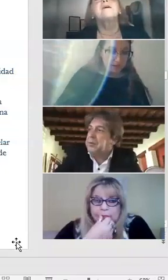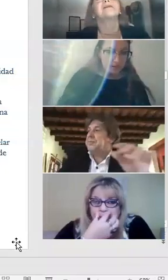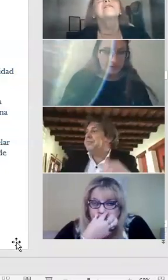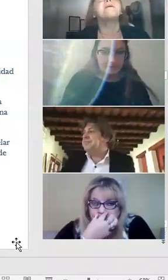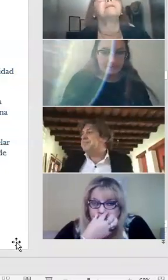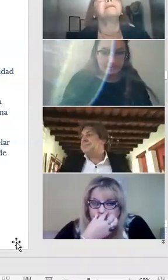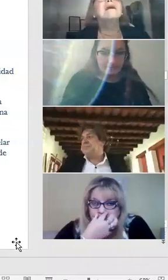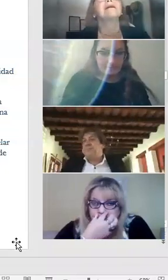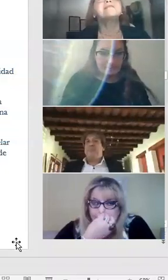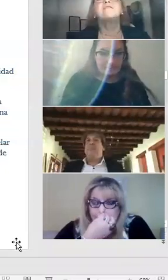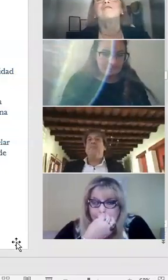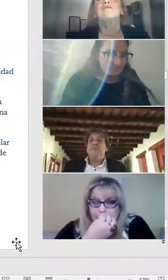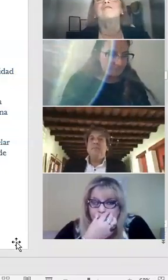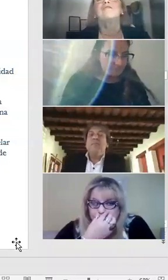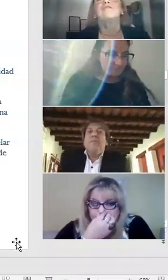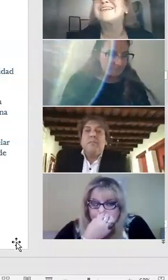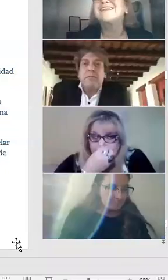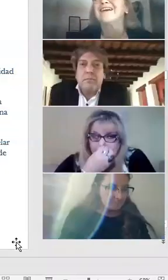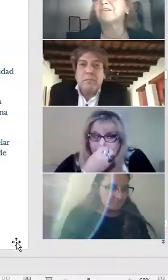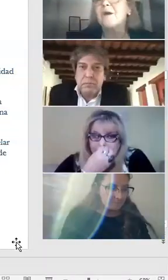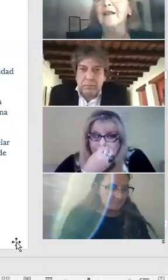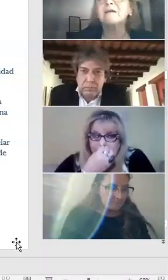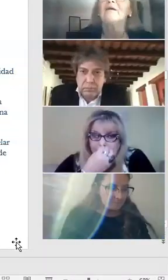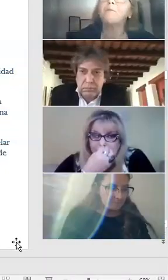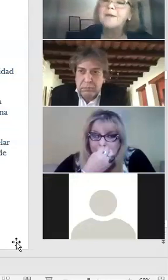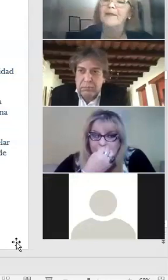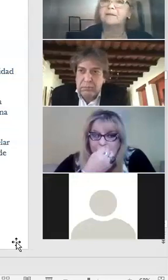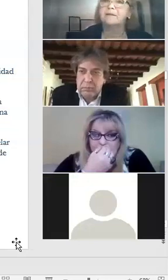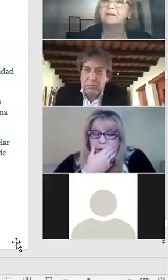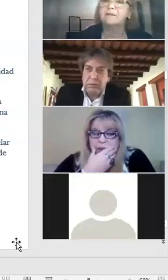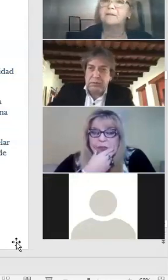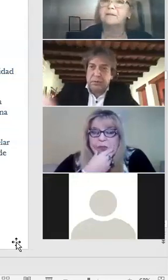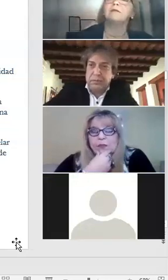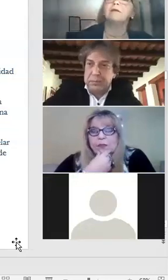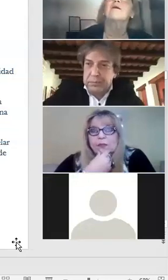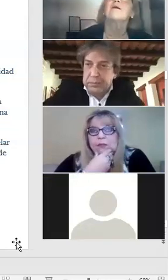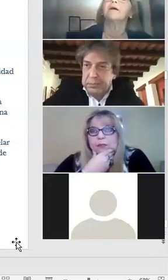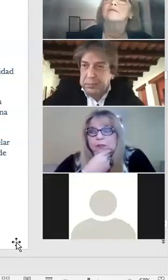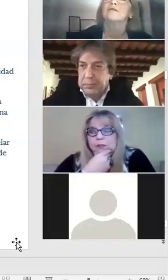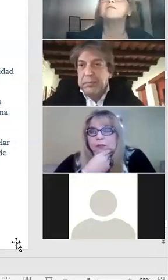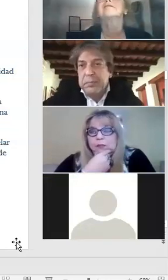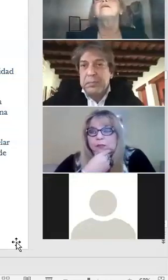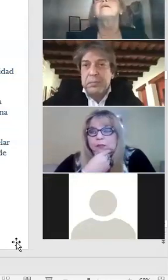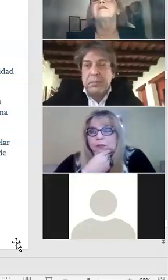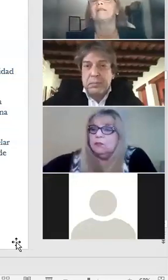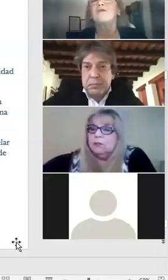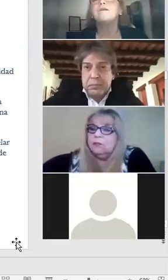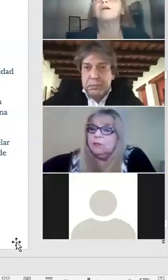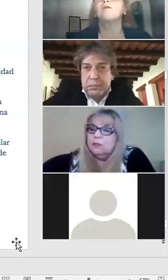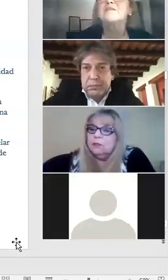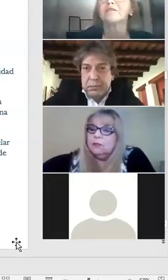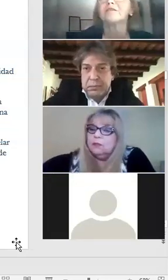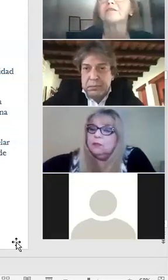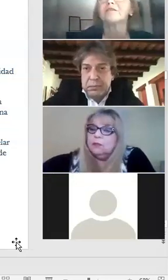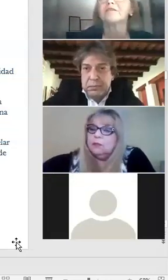discapacidad mental psicosocial o intelectual pueda tener capacidad jurídica bueno señores les digo la